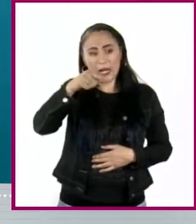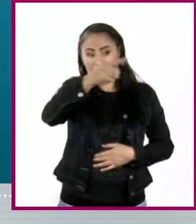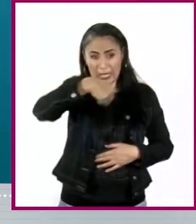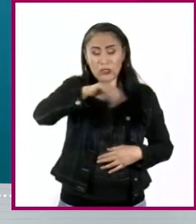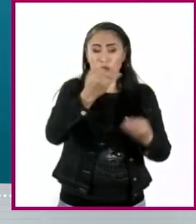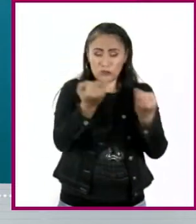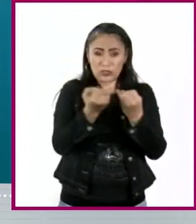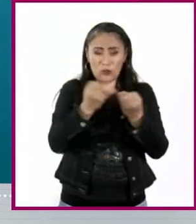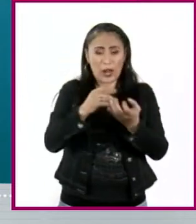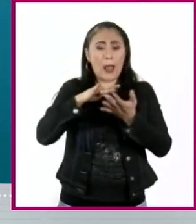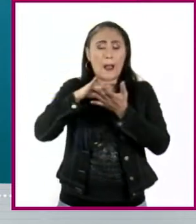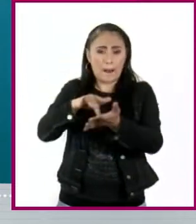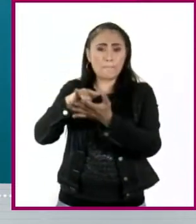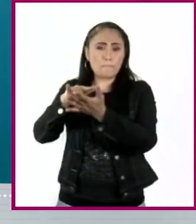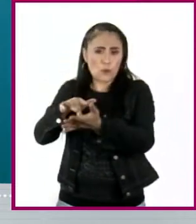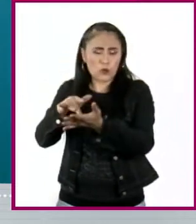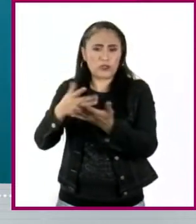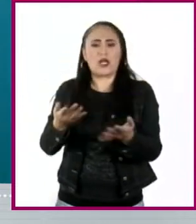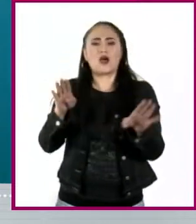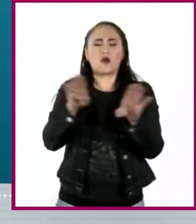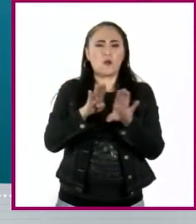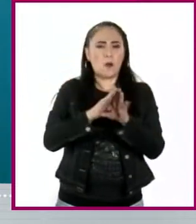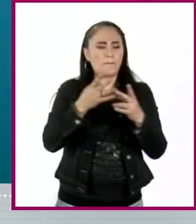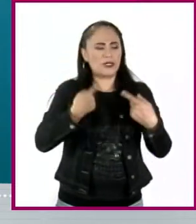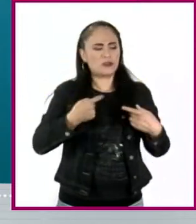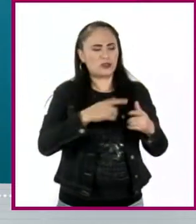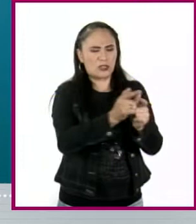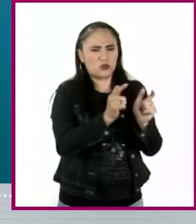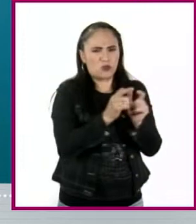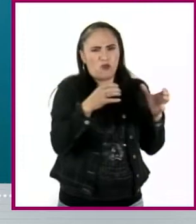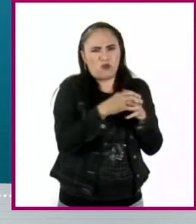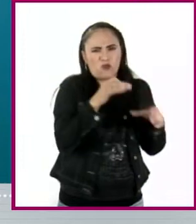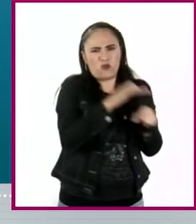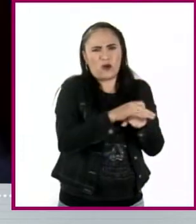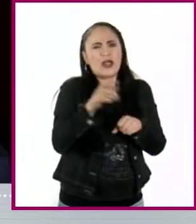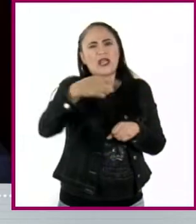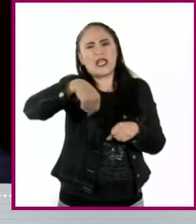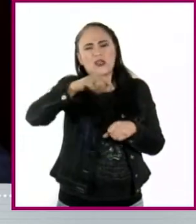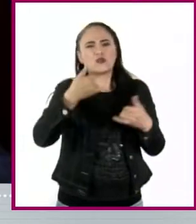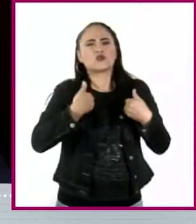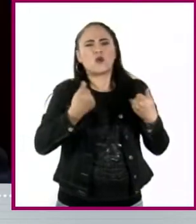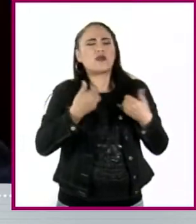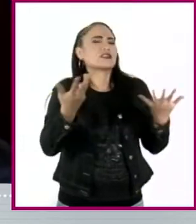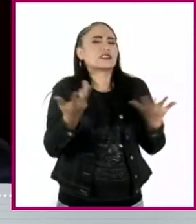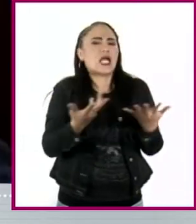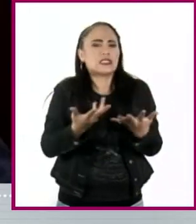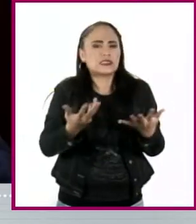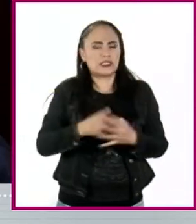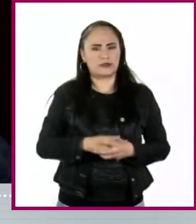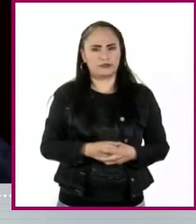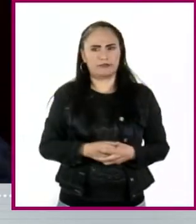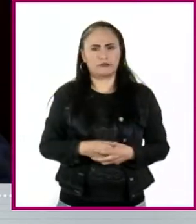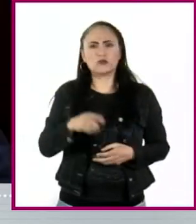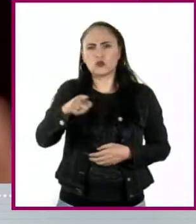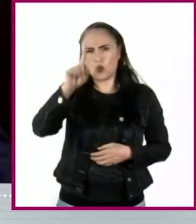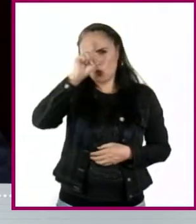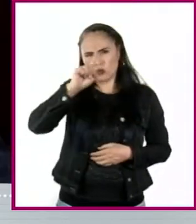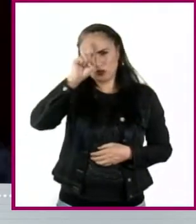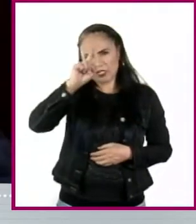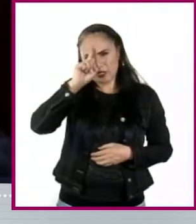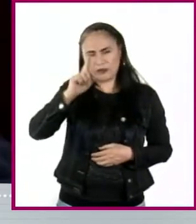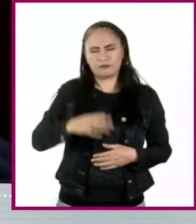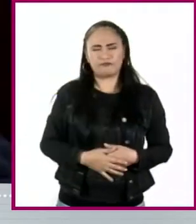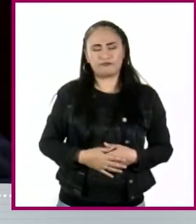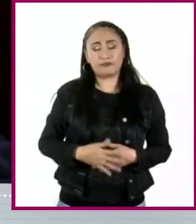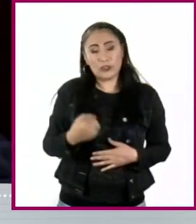ayuden a salir de esta situación de vulnerabilidad, ¿cuál sería tu sugerencia? Recomendación modestamente que